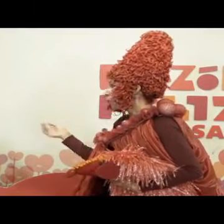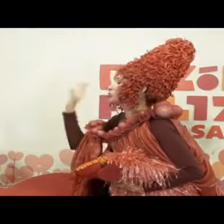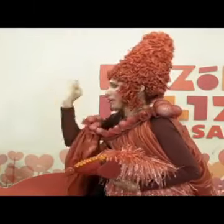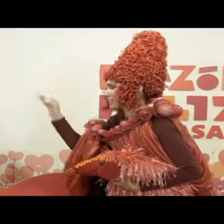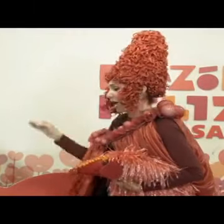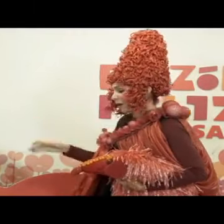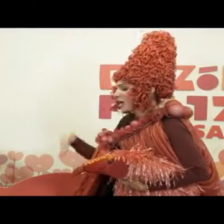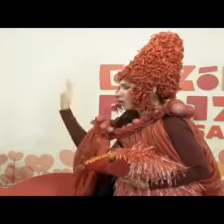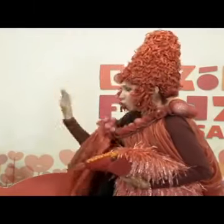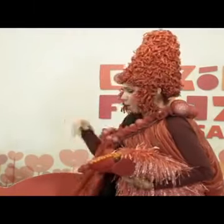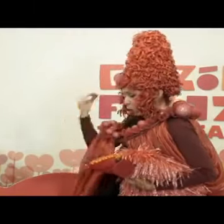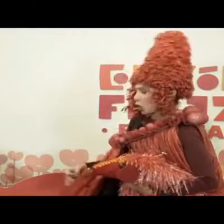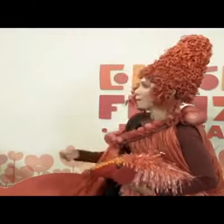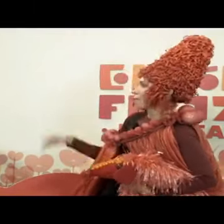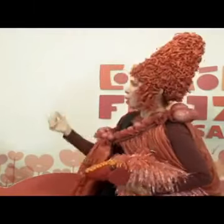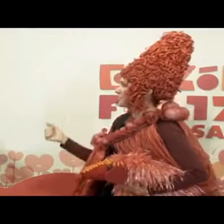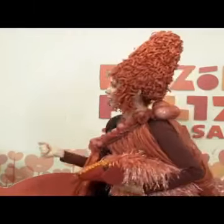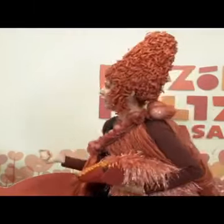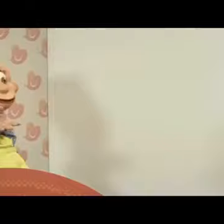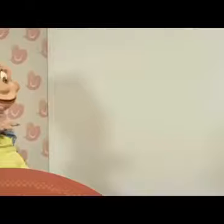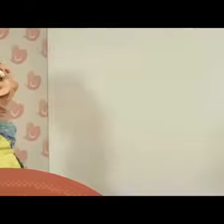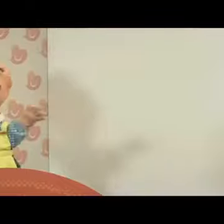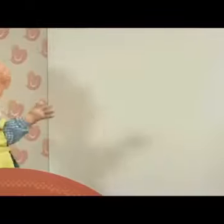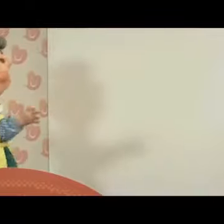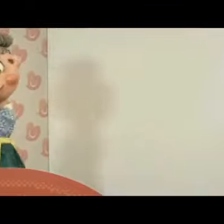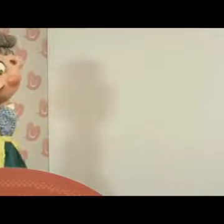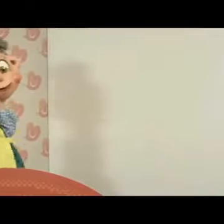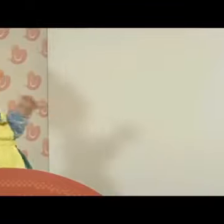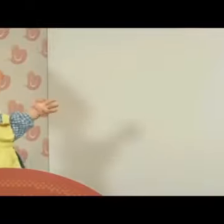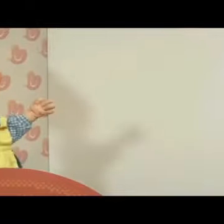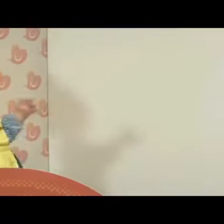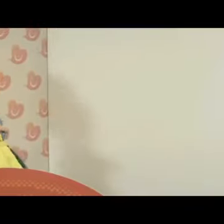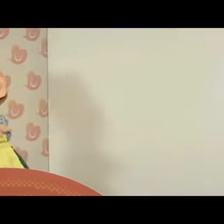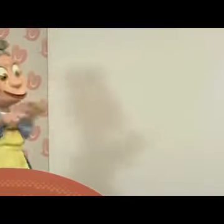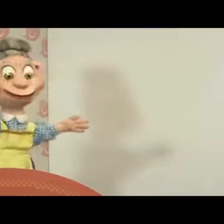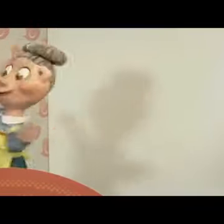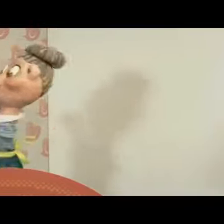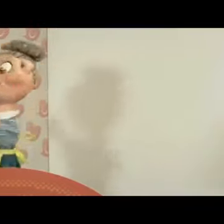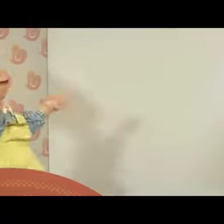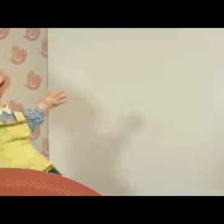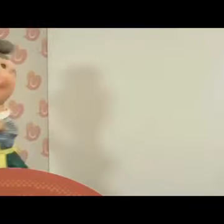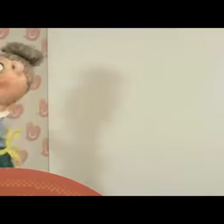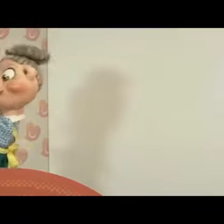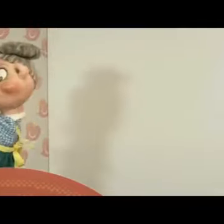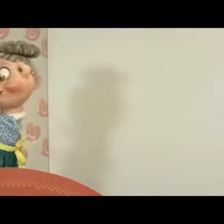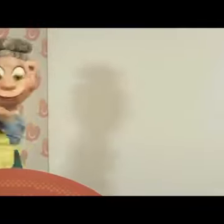qué? Usted sabe cómo yo me voy de aquí. Ay, nada, dígase, pero usted me lo dijo. Que